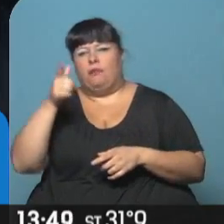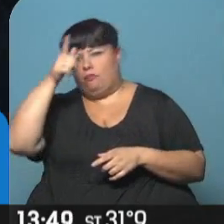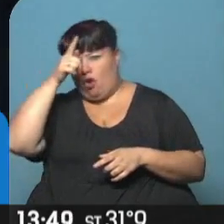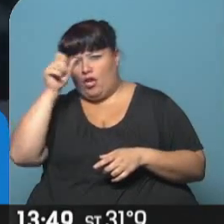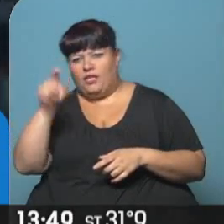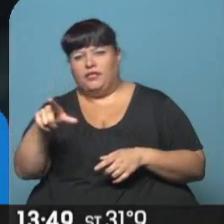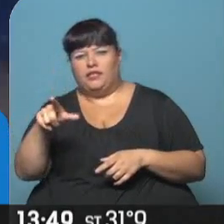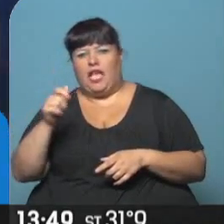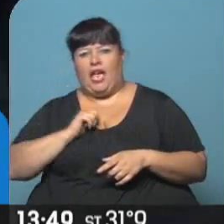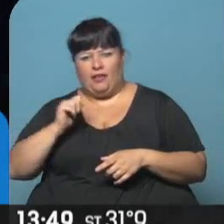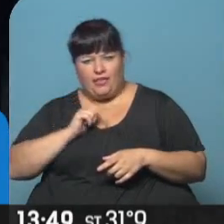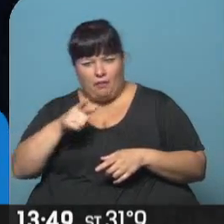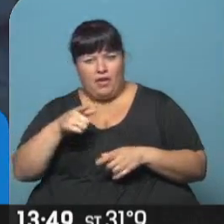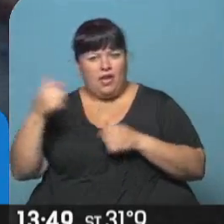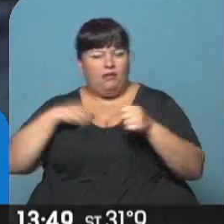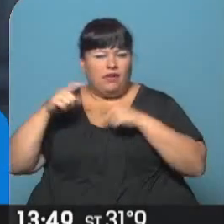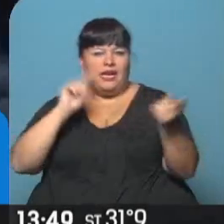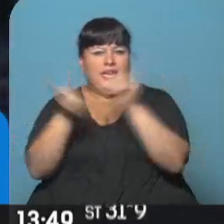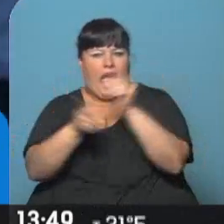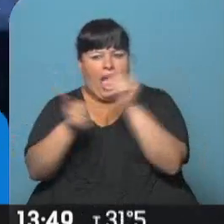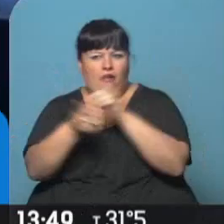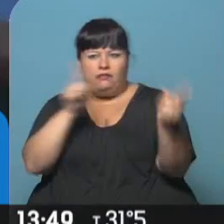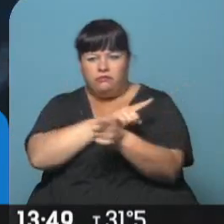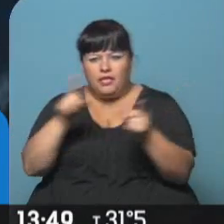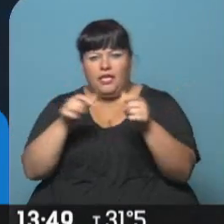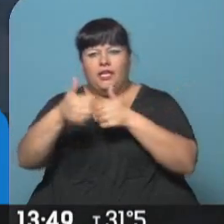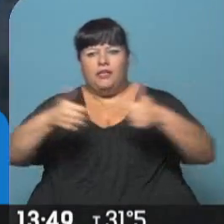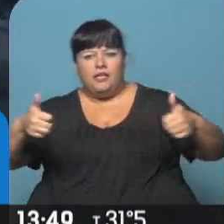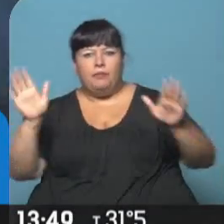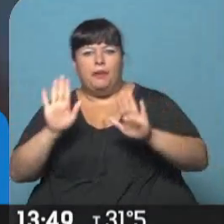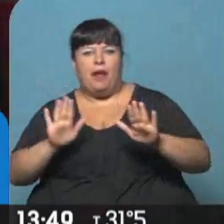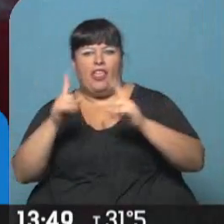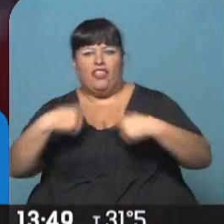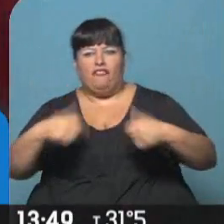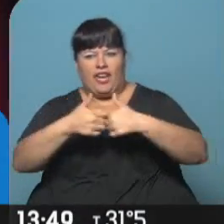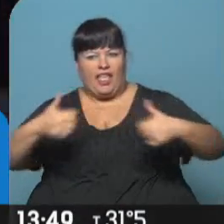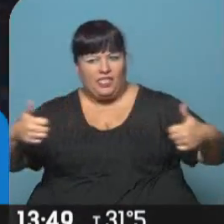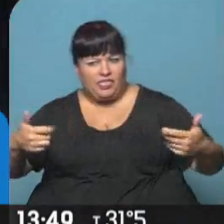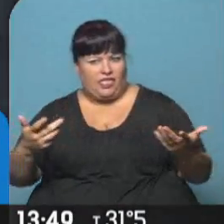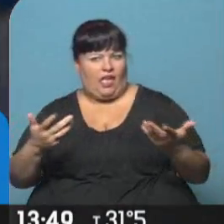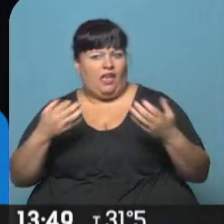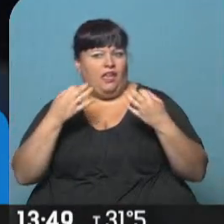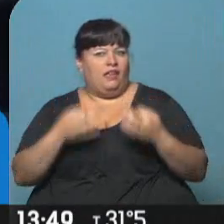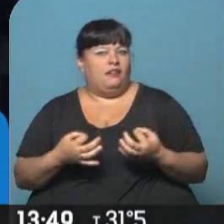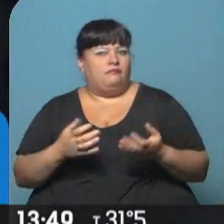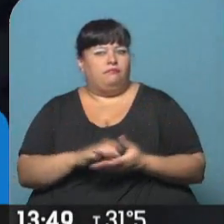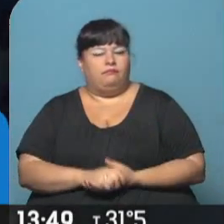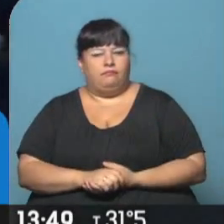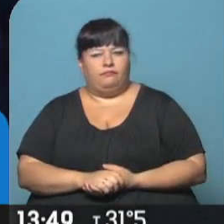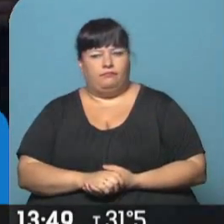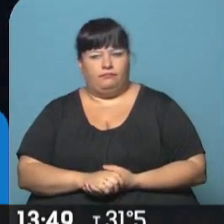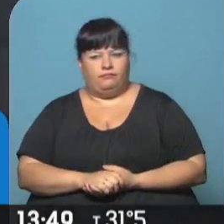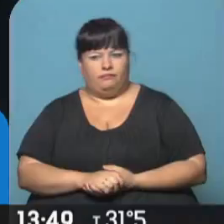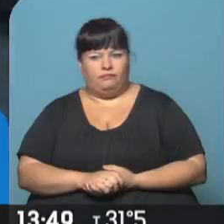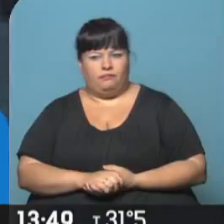efectivos de Gendarmería que hacen recambios, que se van ubicando en distintas postas y que en definitiva